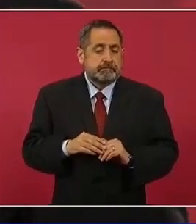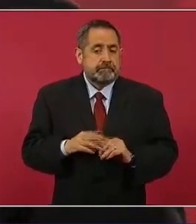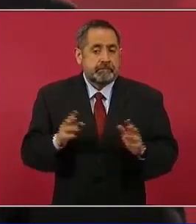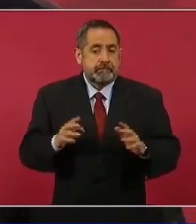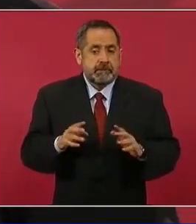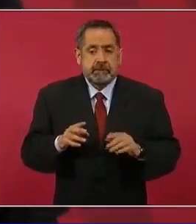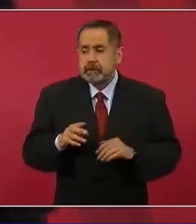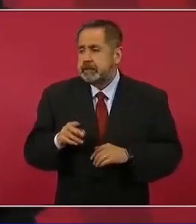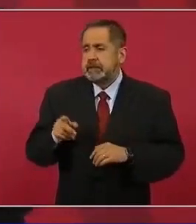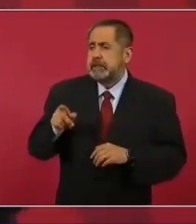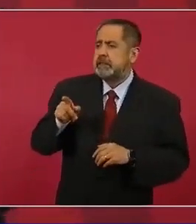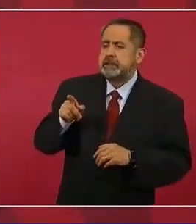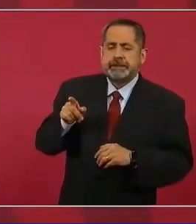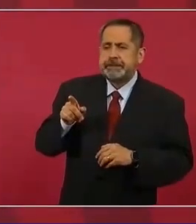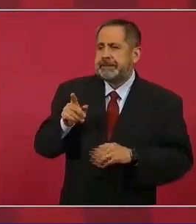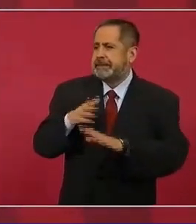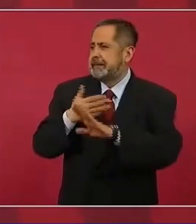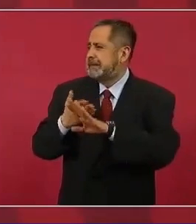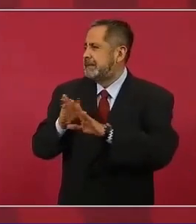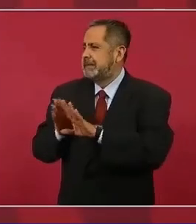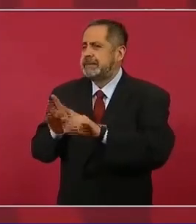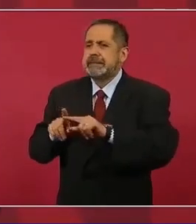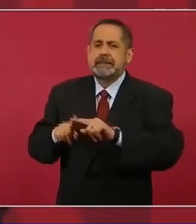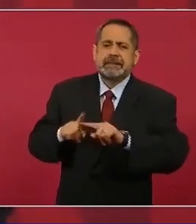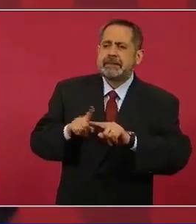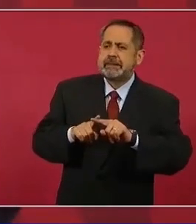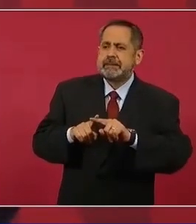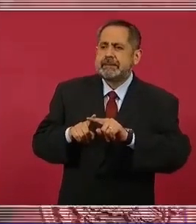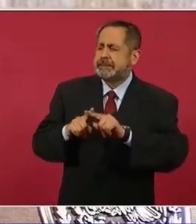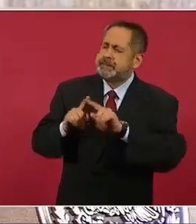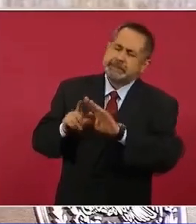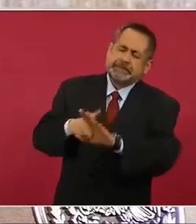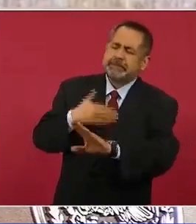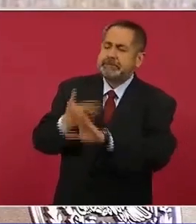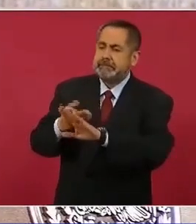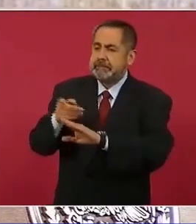un pollito y le salió gallo.